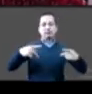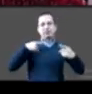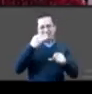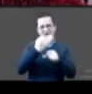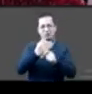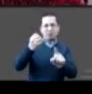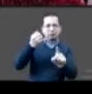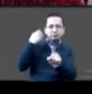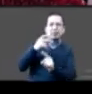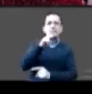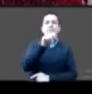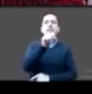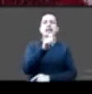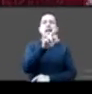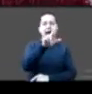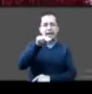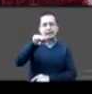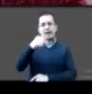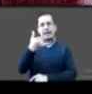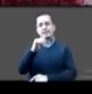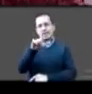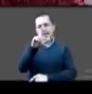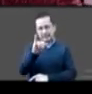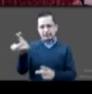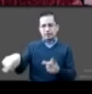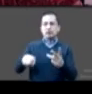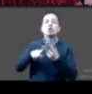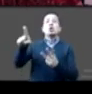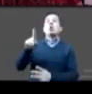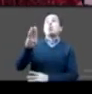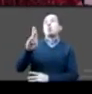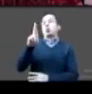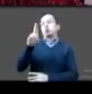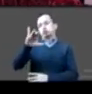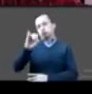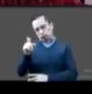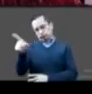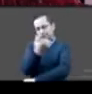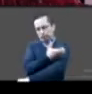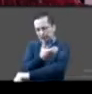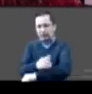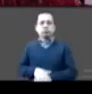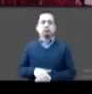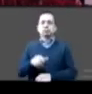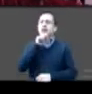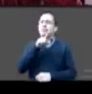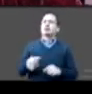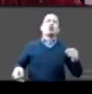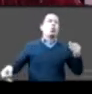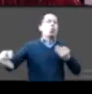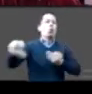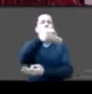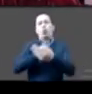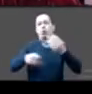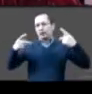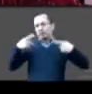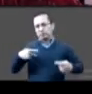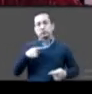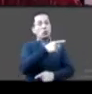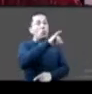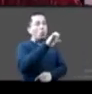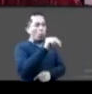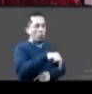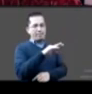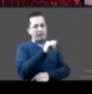a Nayeli, al compañero Bucio y a todas las personas. Juan Martín, a ti te agradezco muchísimo y a